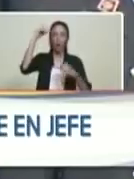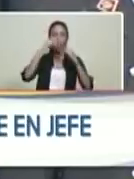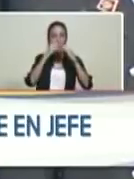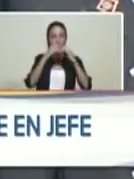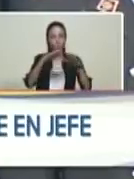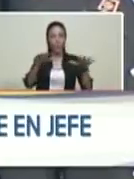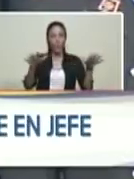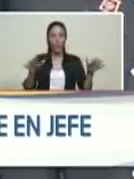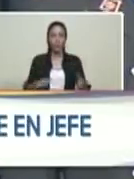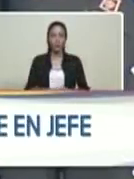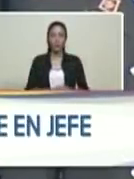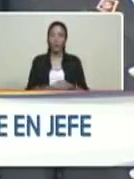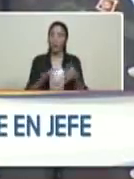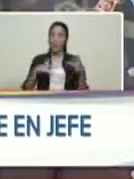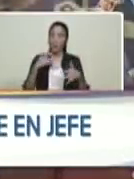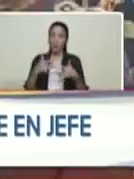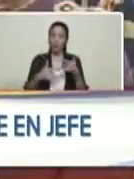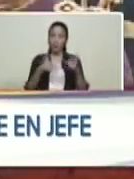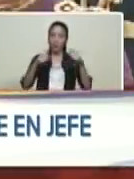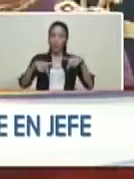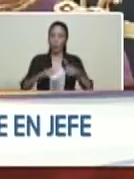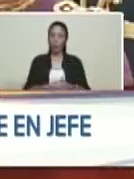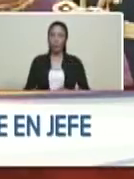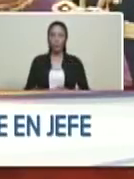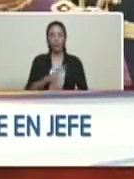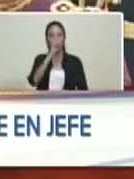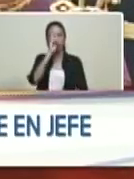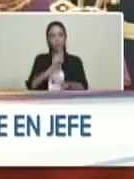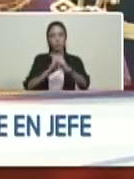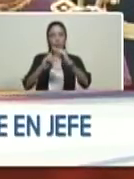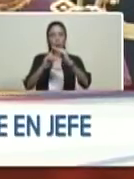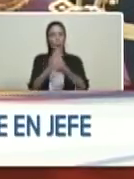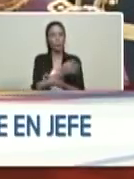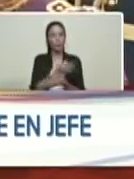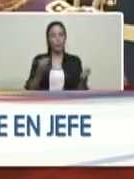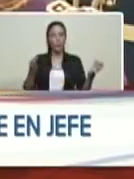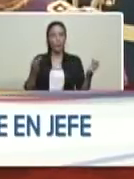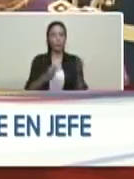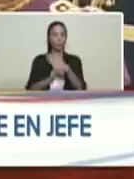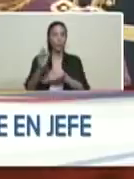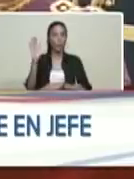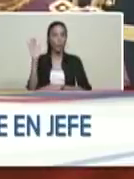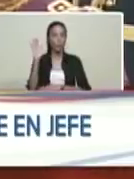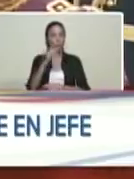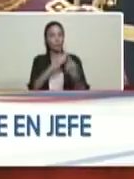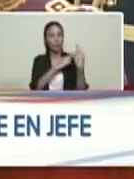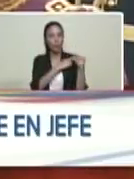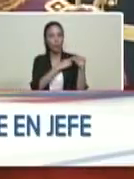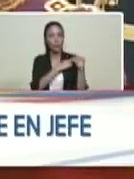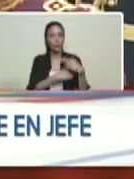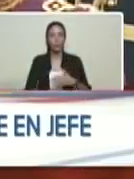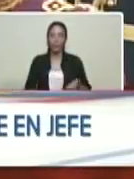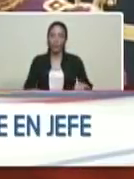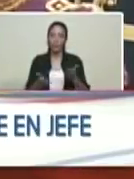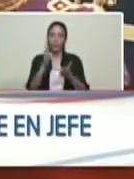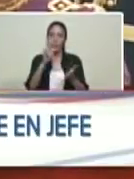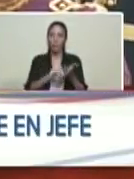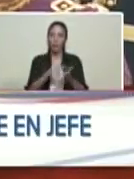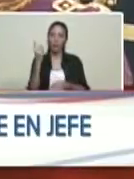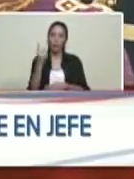para este acto y que sea un acto sagrado de juramento y compromiso cumplido autorizado